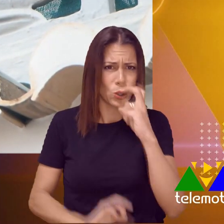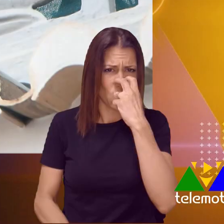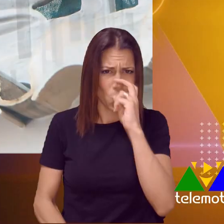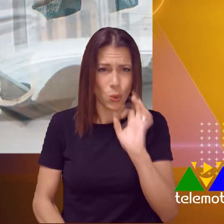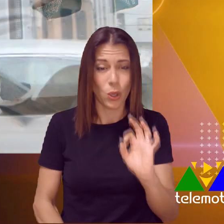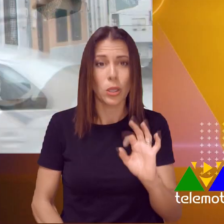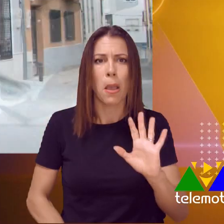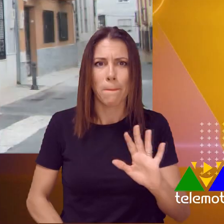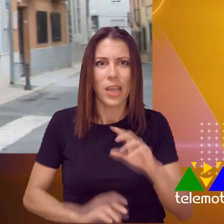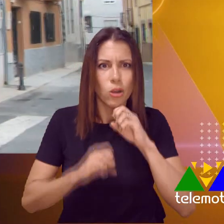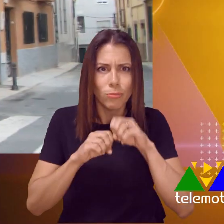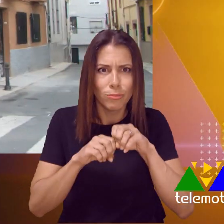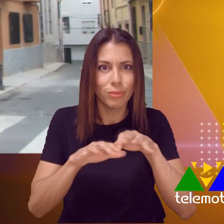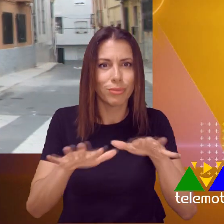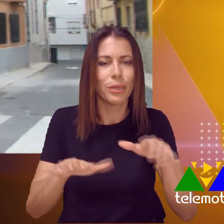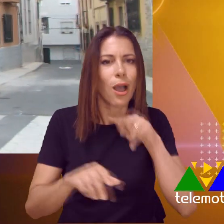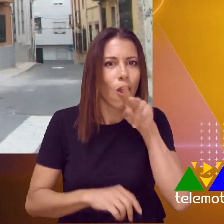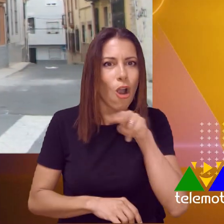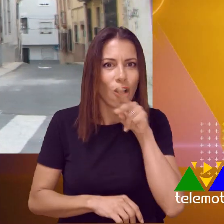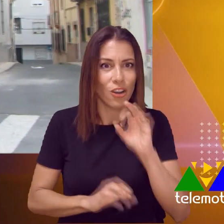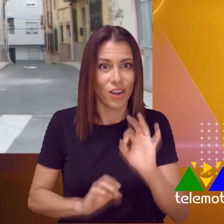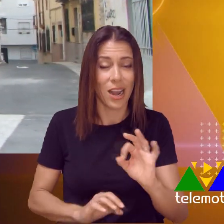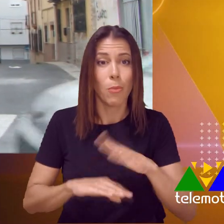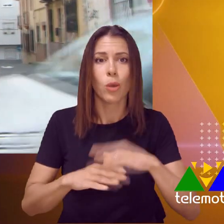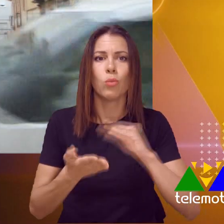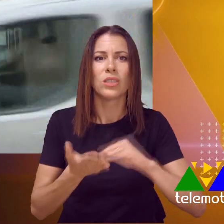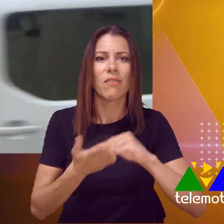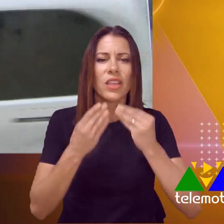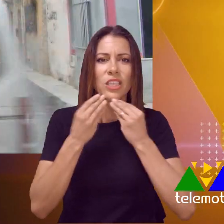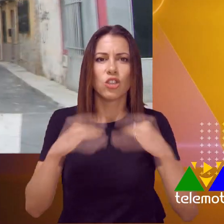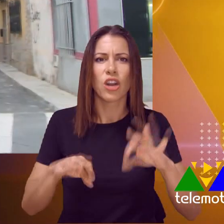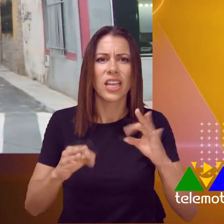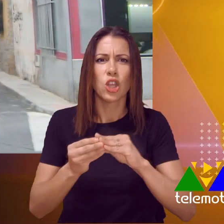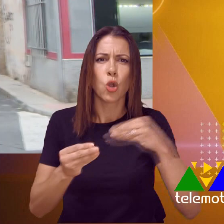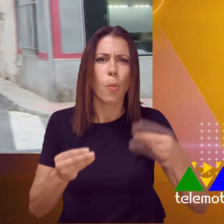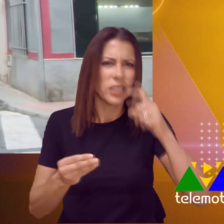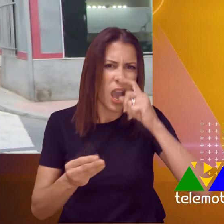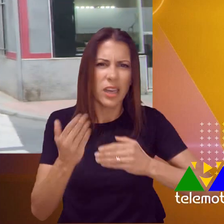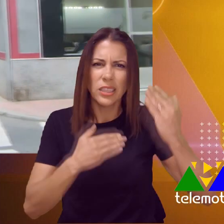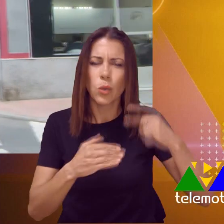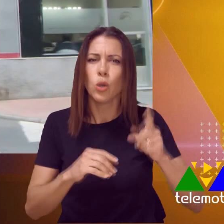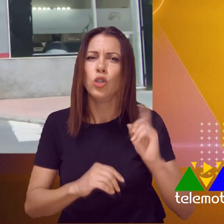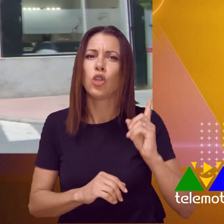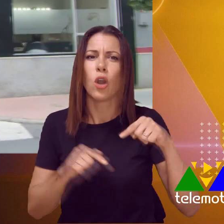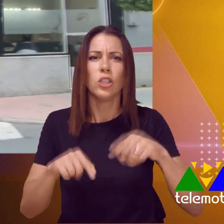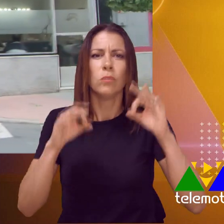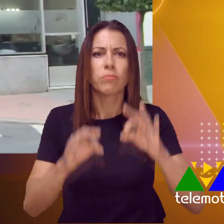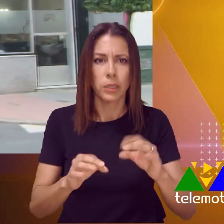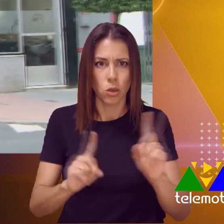pero que se ha transmitido por historia oral. Es decir, que muchas veces la historia no es solamente documentos antiguos, sino también